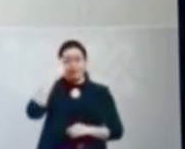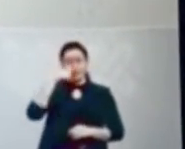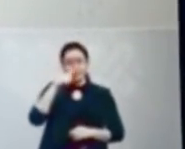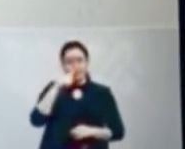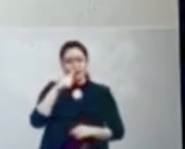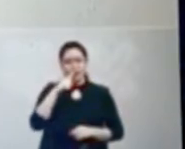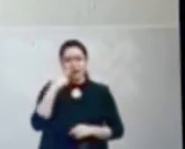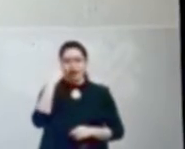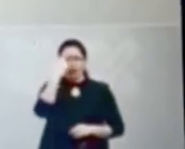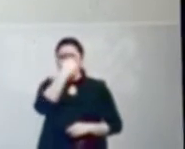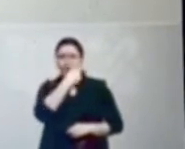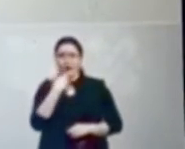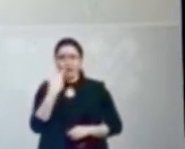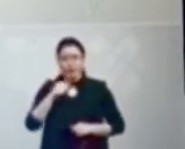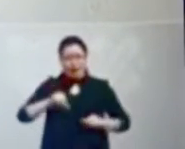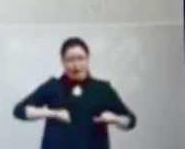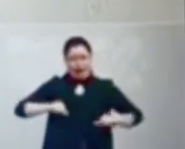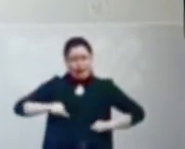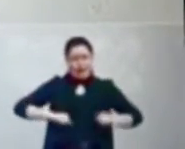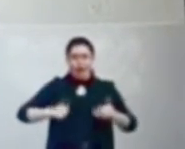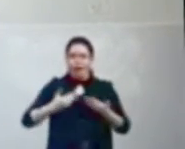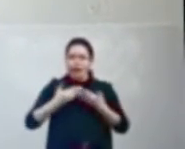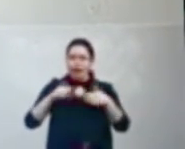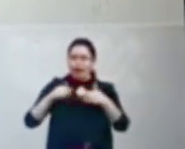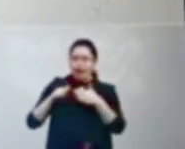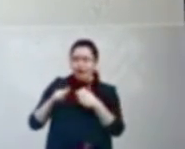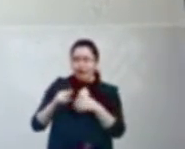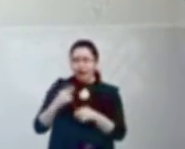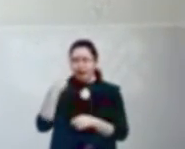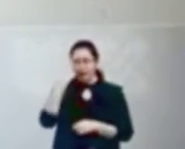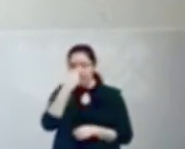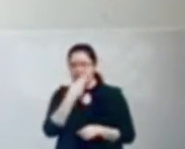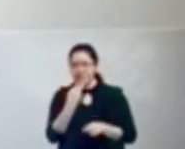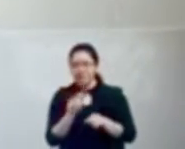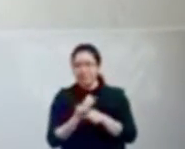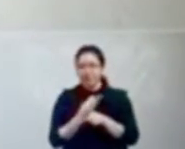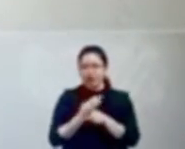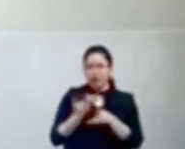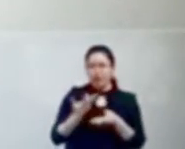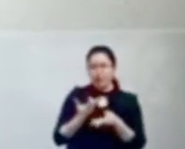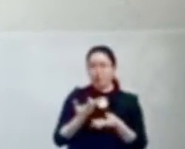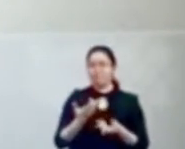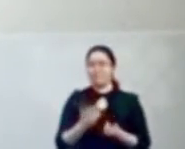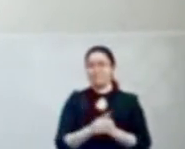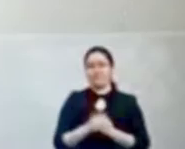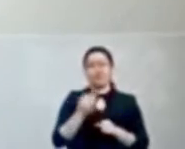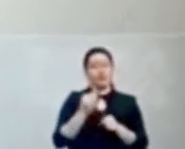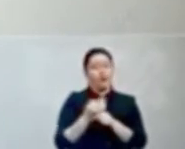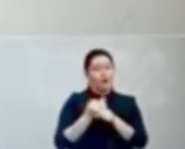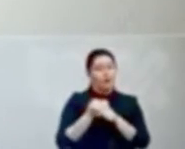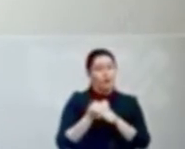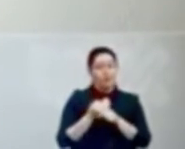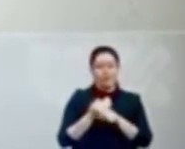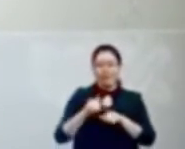que vamos teniendo con la apertura de ciertas actividades. Entonces, hoy estamos abriendo actividades al aire libre, como